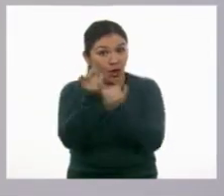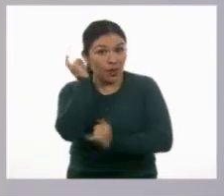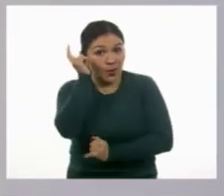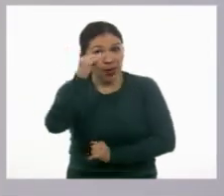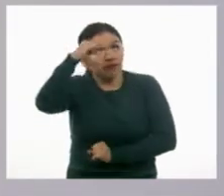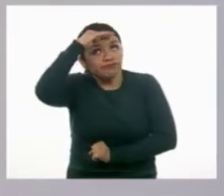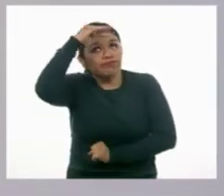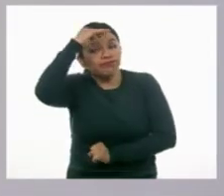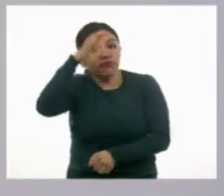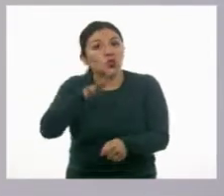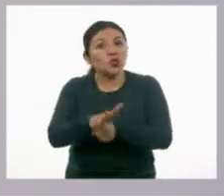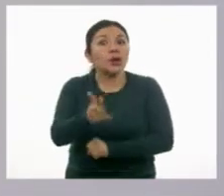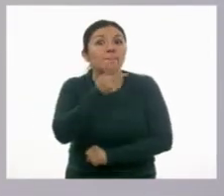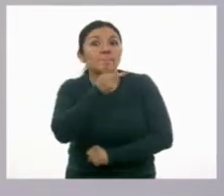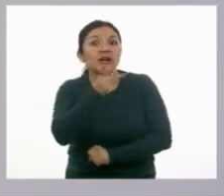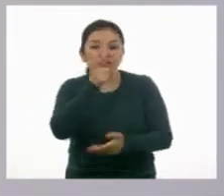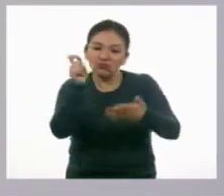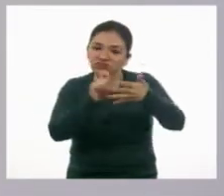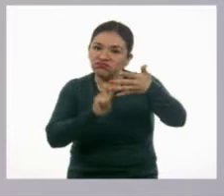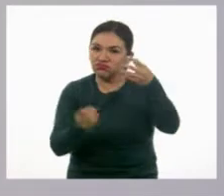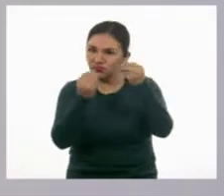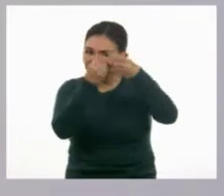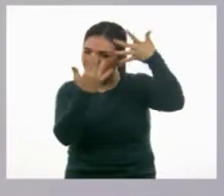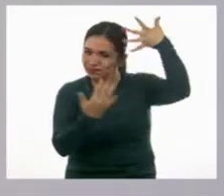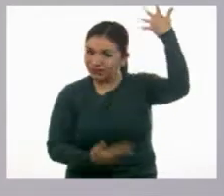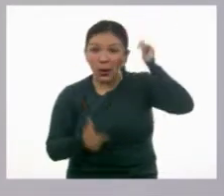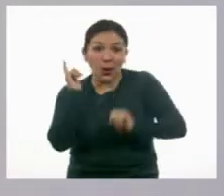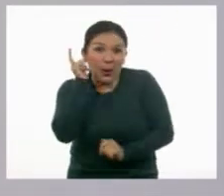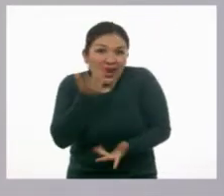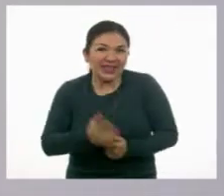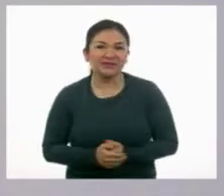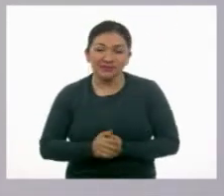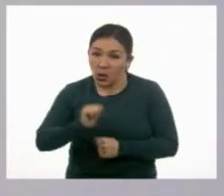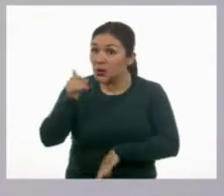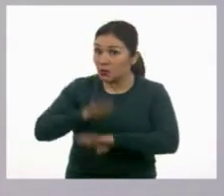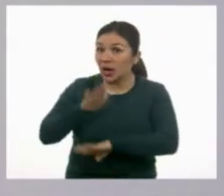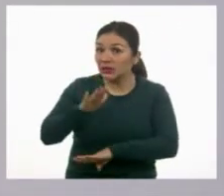también hayan anotado muchas palabras. ¿Tienes otra,